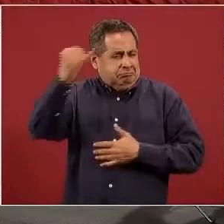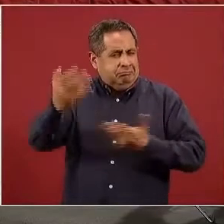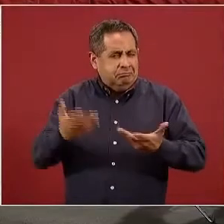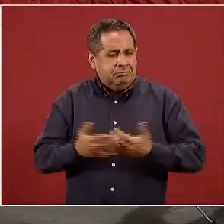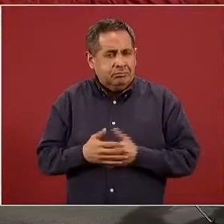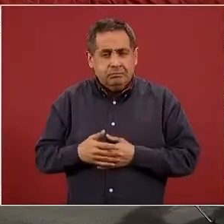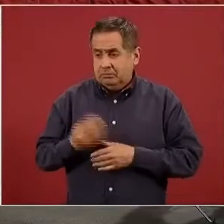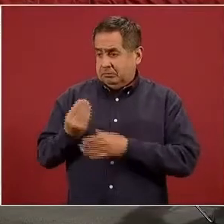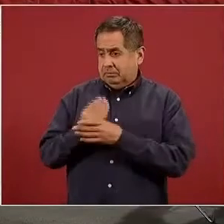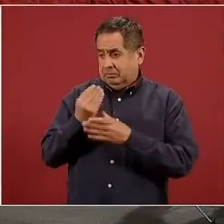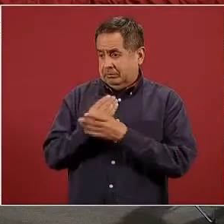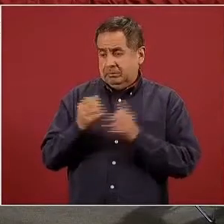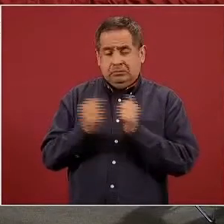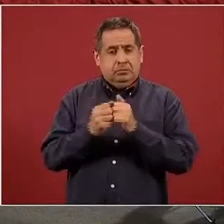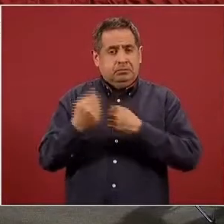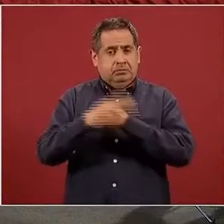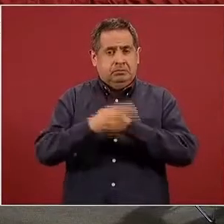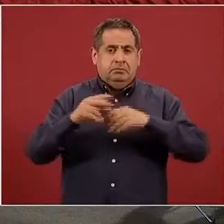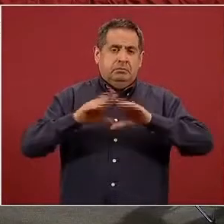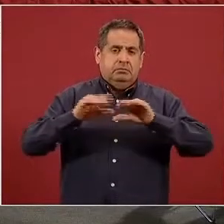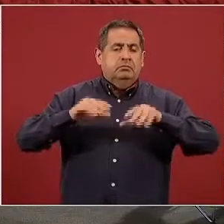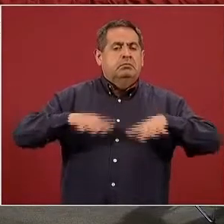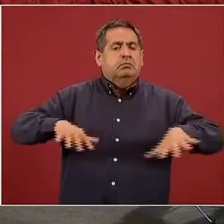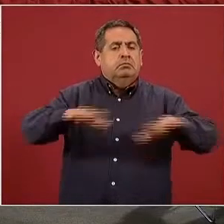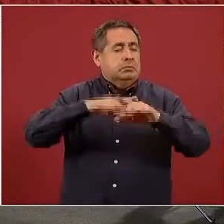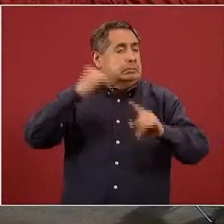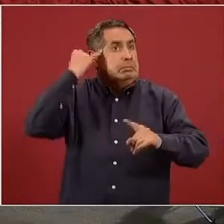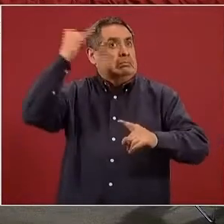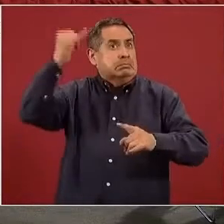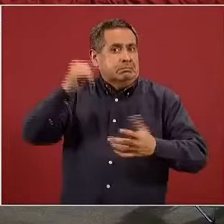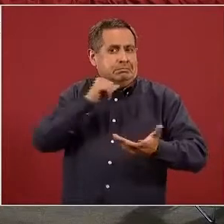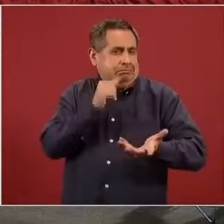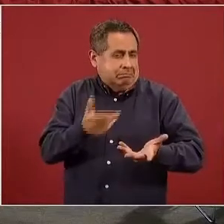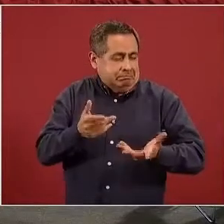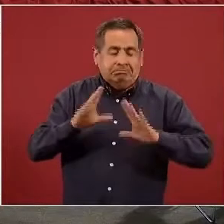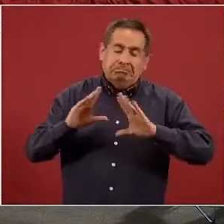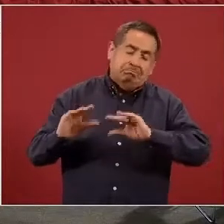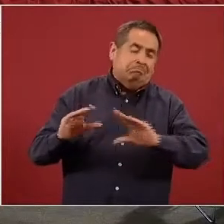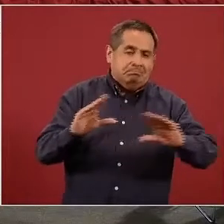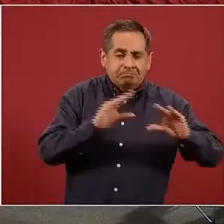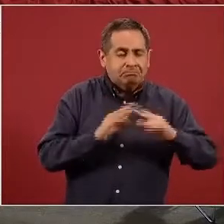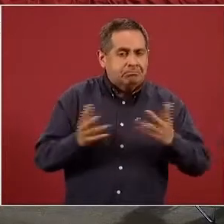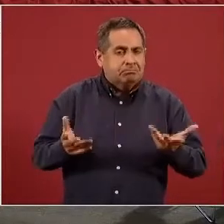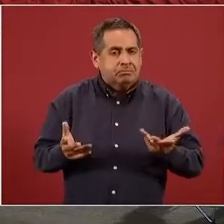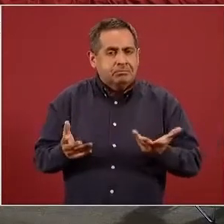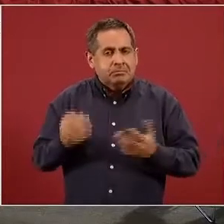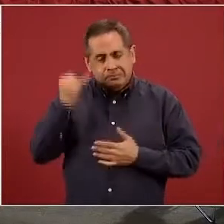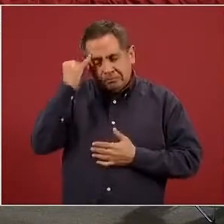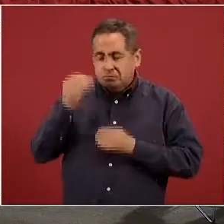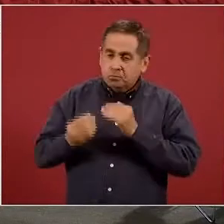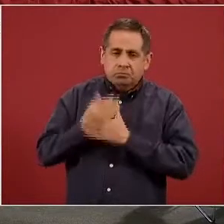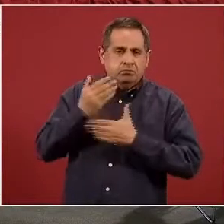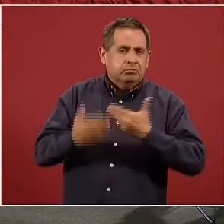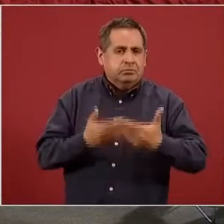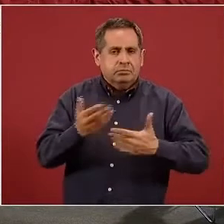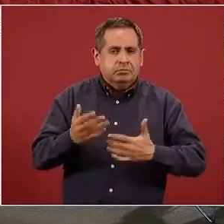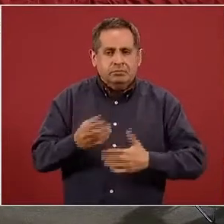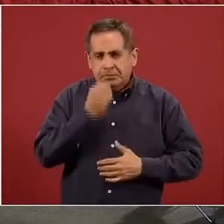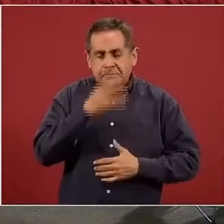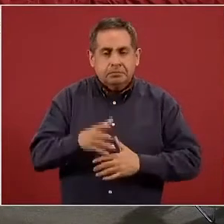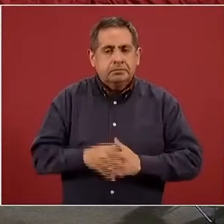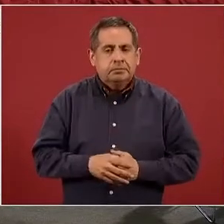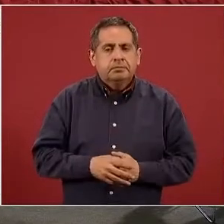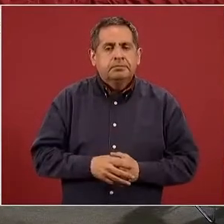sea, poder dar clases a través de televisión. ¿Quién se iba a imaginar esa idea tan innovadora, ¿no? Tan padre